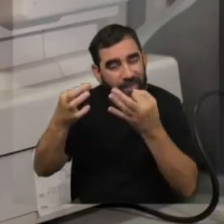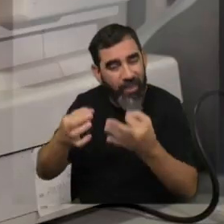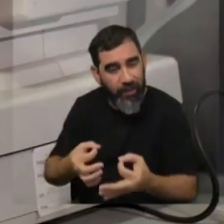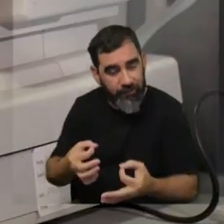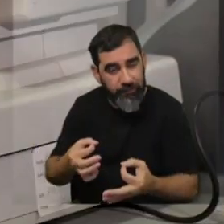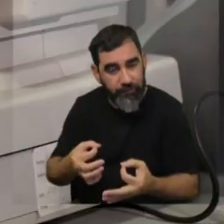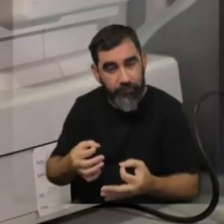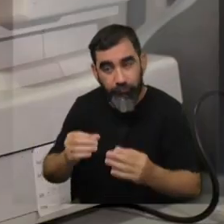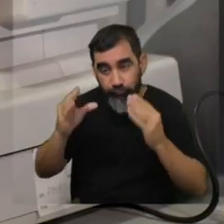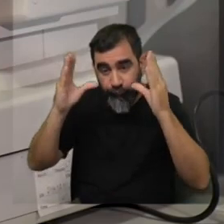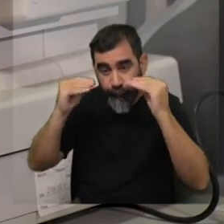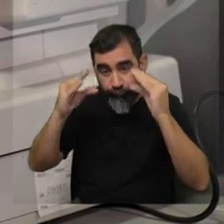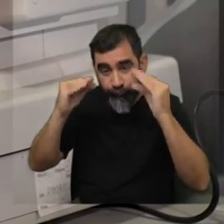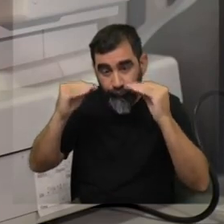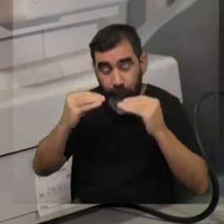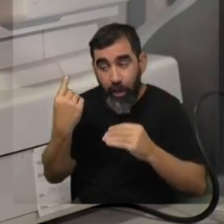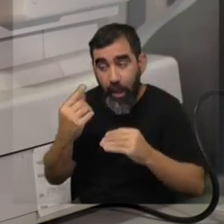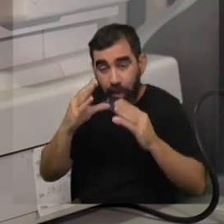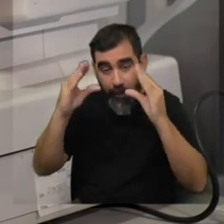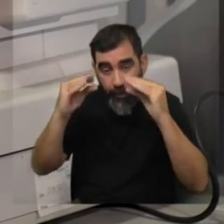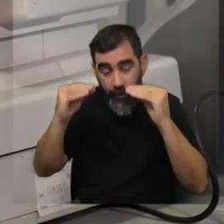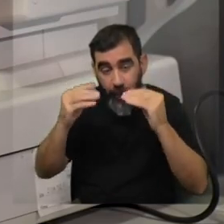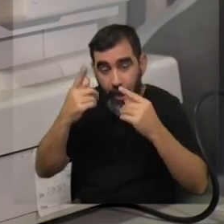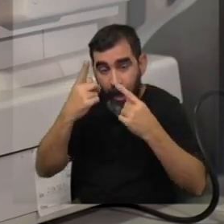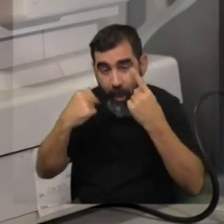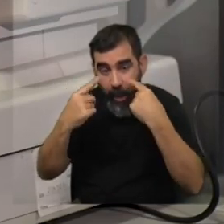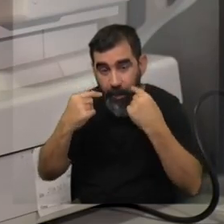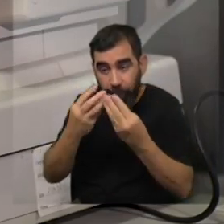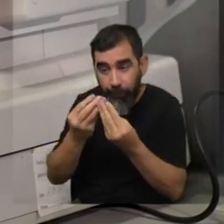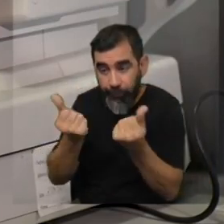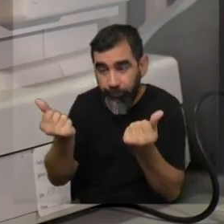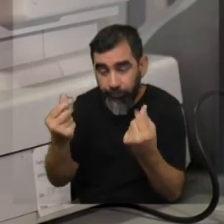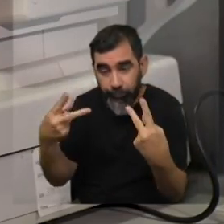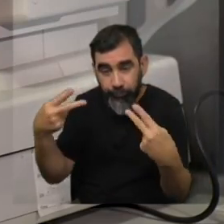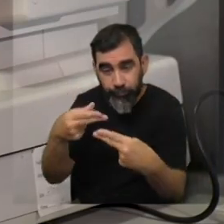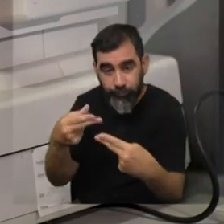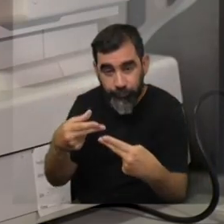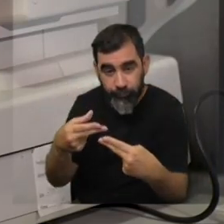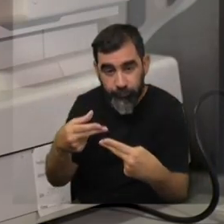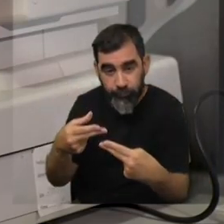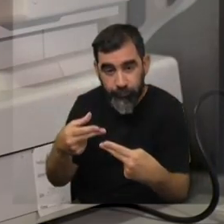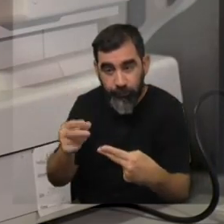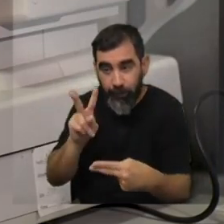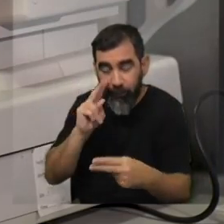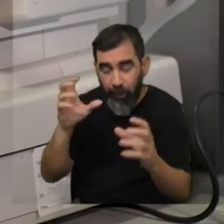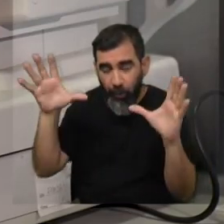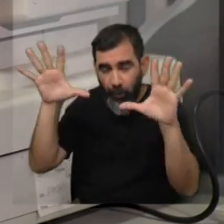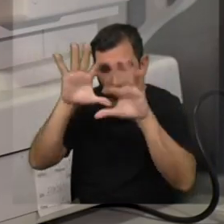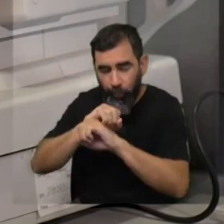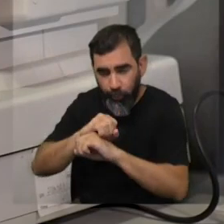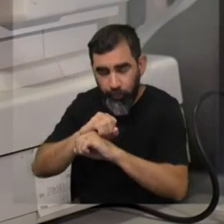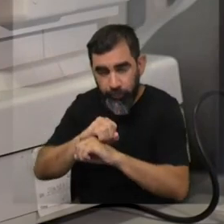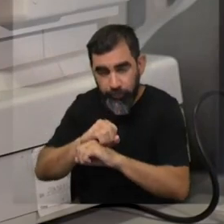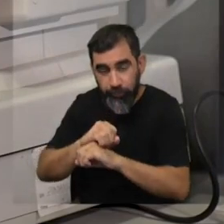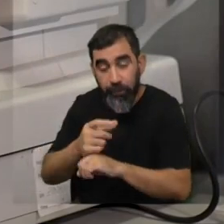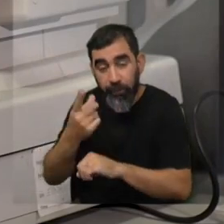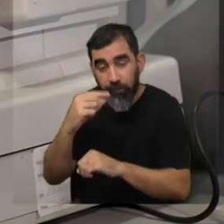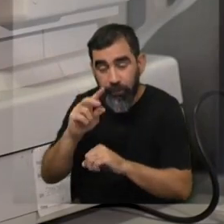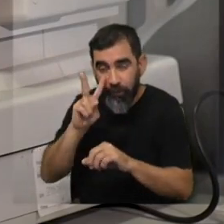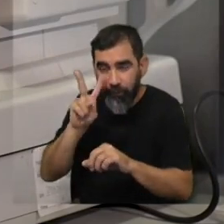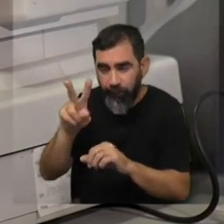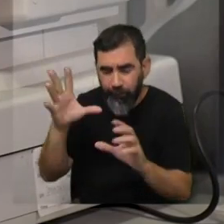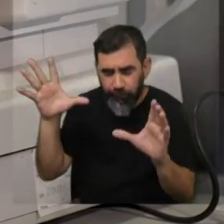ellos parpadean, entre parpadeo y parpadeo, la lágrima se les corta y ven borroso, entonces les fluctúa la